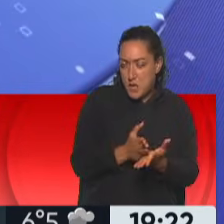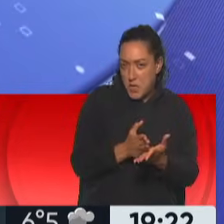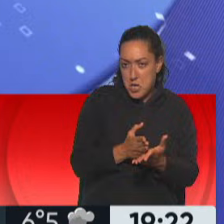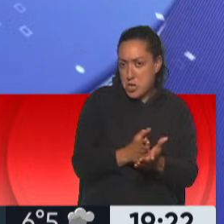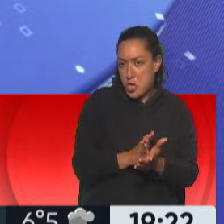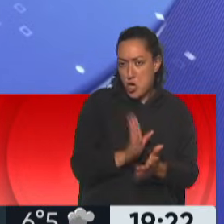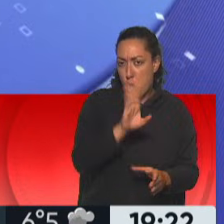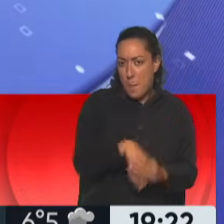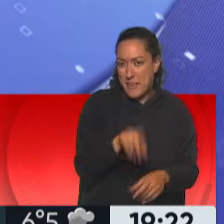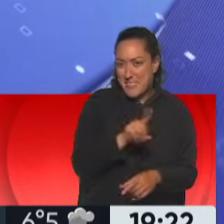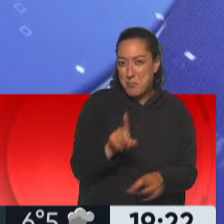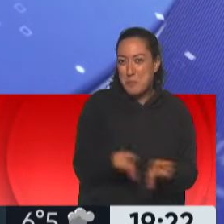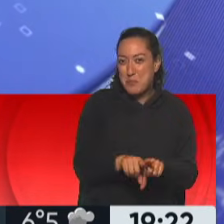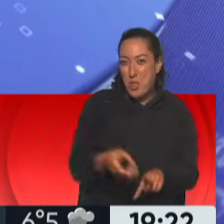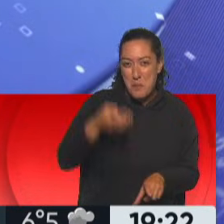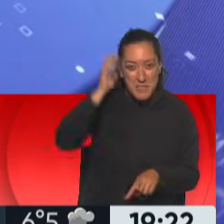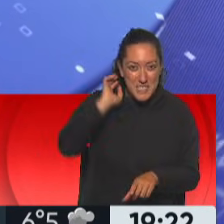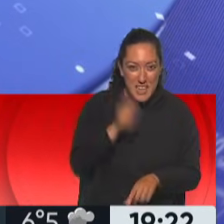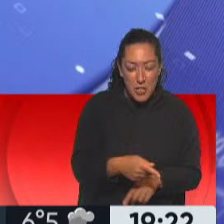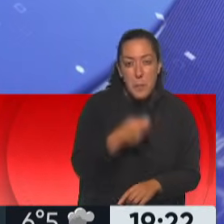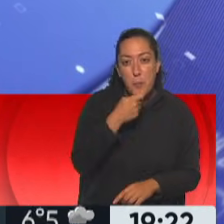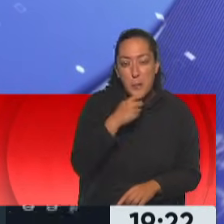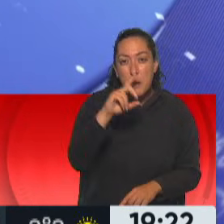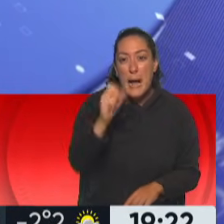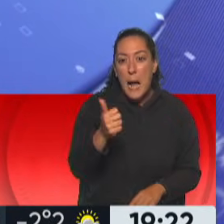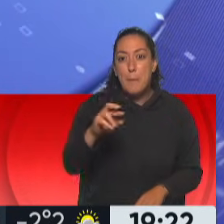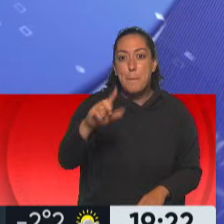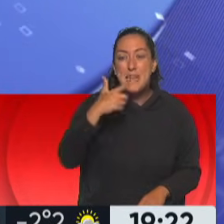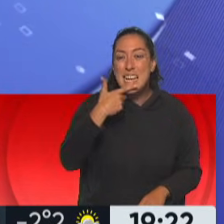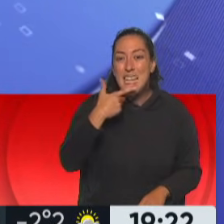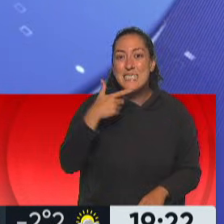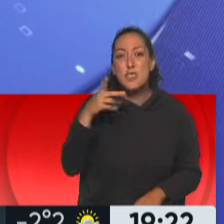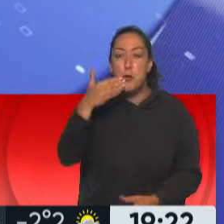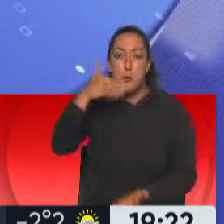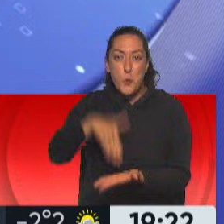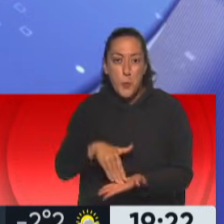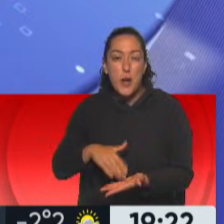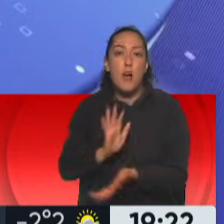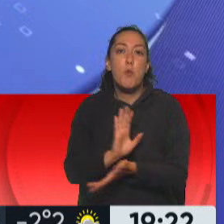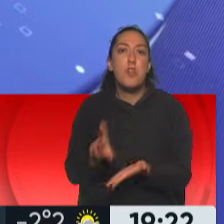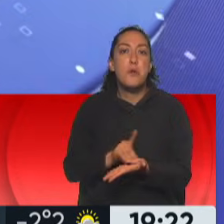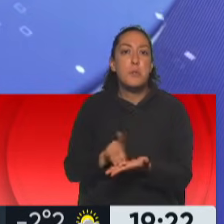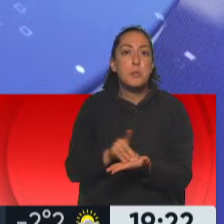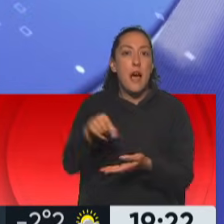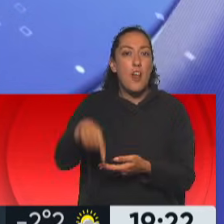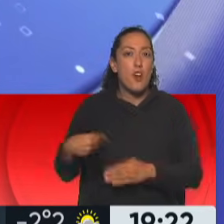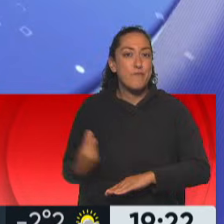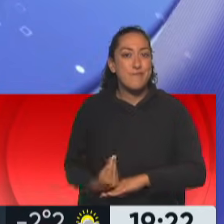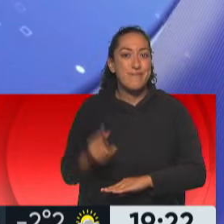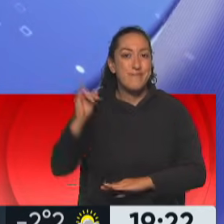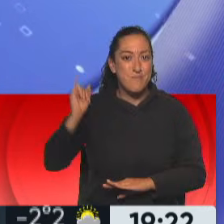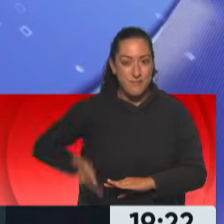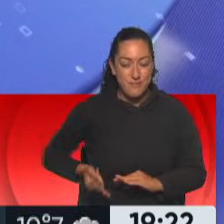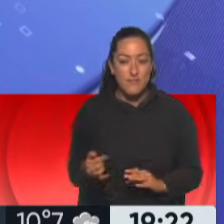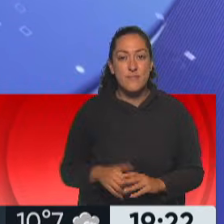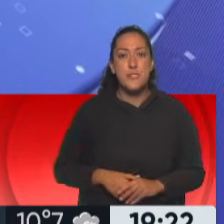a Machado. De hecho, por ejemplo, en el caso de Capriles hoy juró también como diputado, pero a lo que iba es que en ese contexto donde